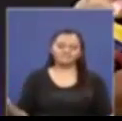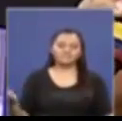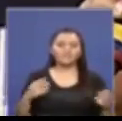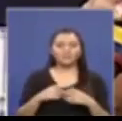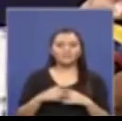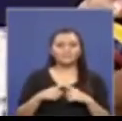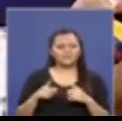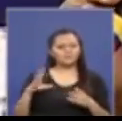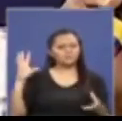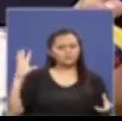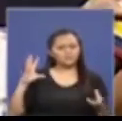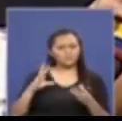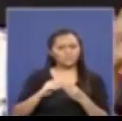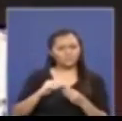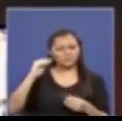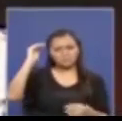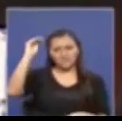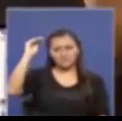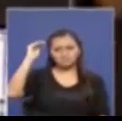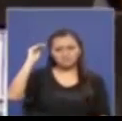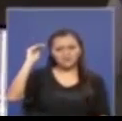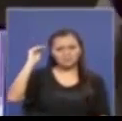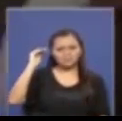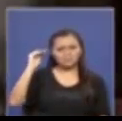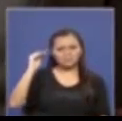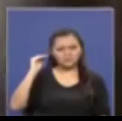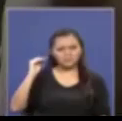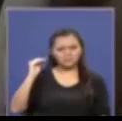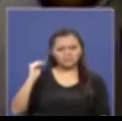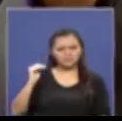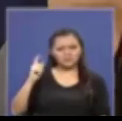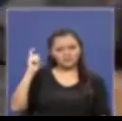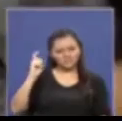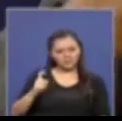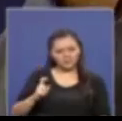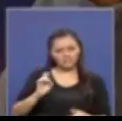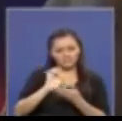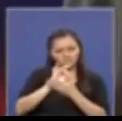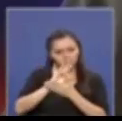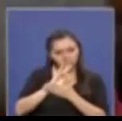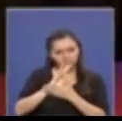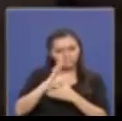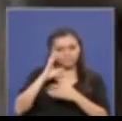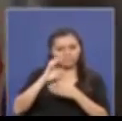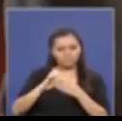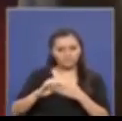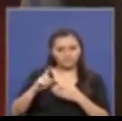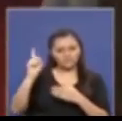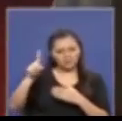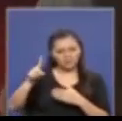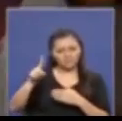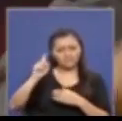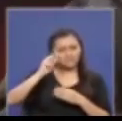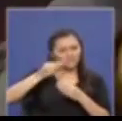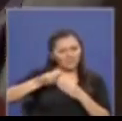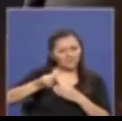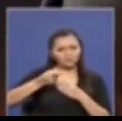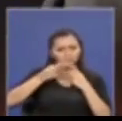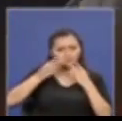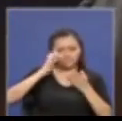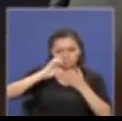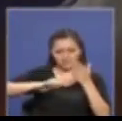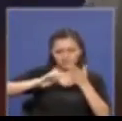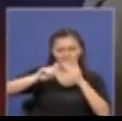Te había que sacarles todo un collage de todos los que han dicho, hay que eliminar subsidios, de los líderes empresariales, hay que eliminar gasto público